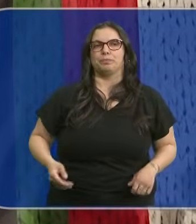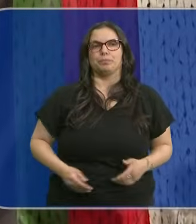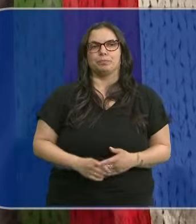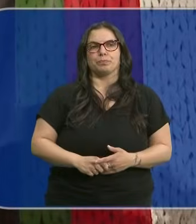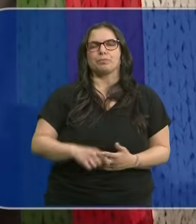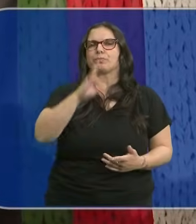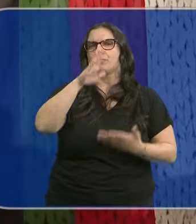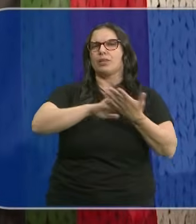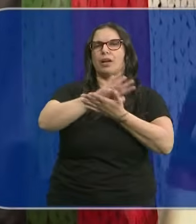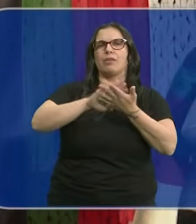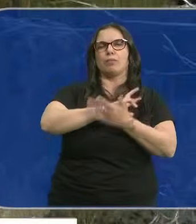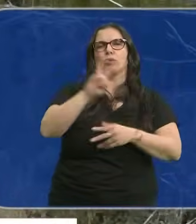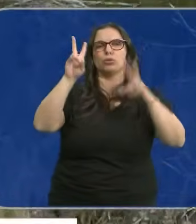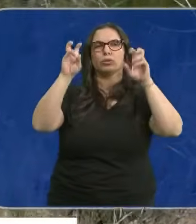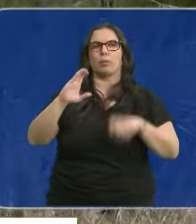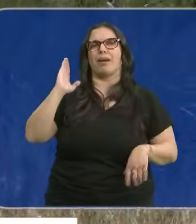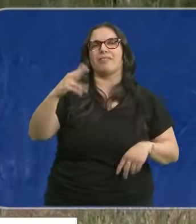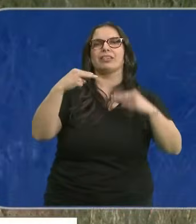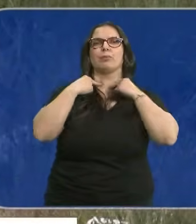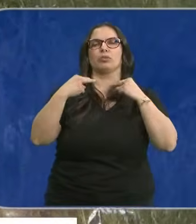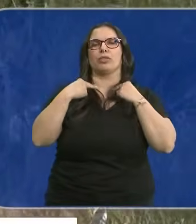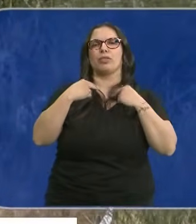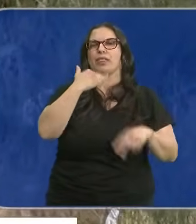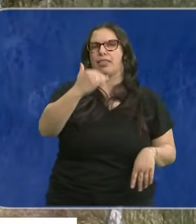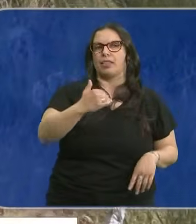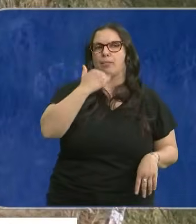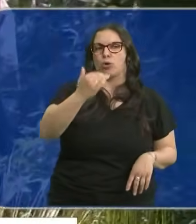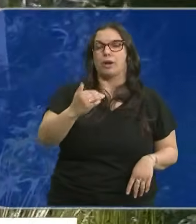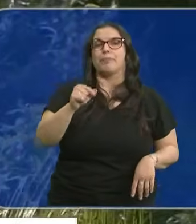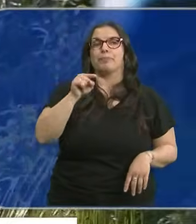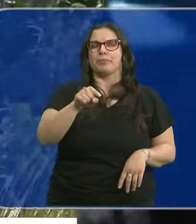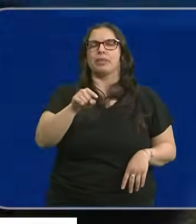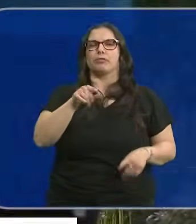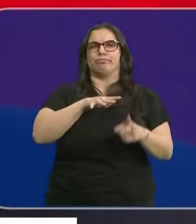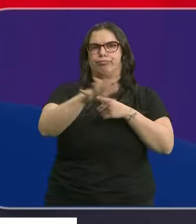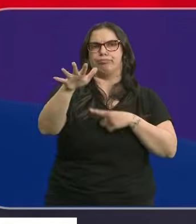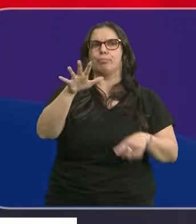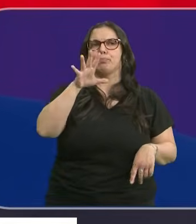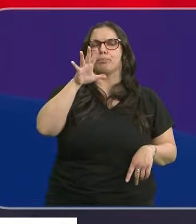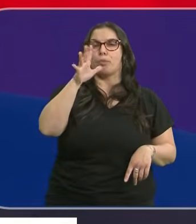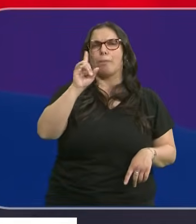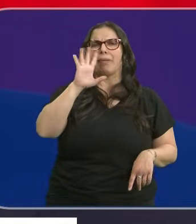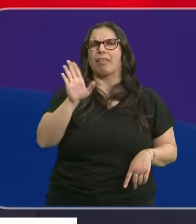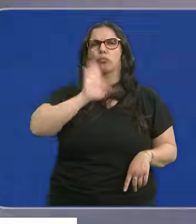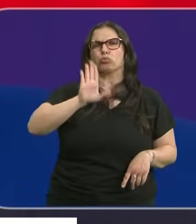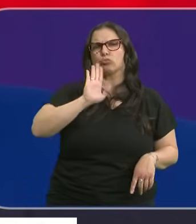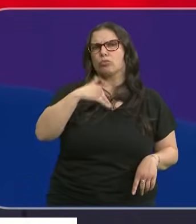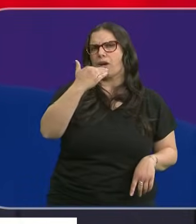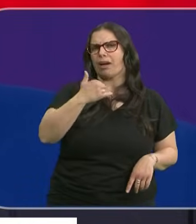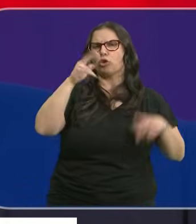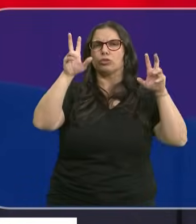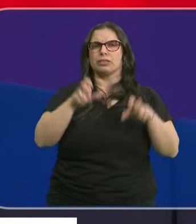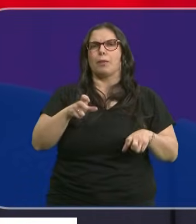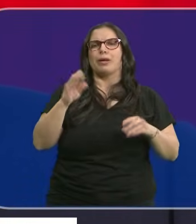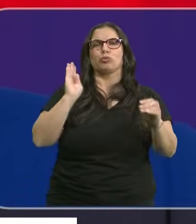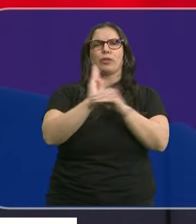Y les hablamos ahora de un caso que afecta a la Diputación de Zamora. La trama Ultra Sanabria salpica a esta institución por presuntas irregularidades en el